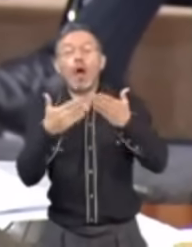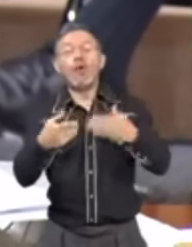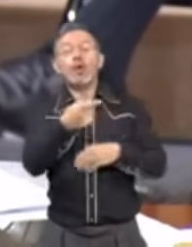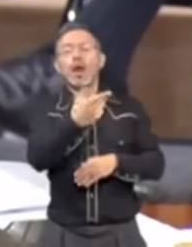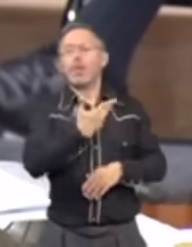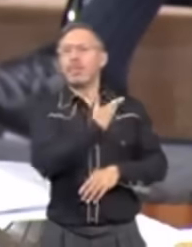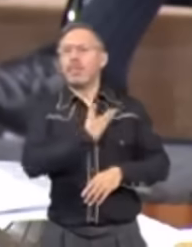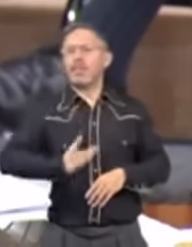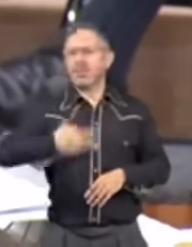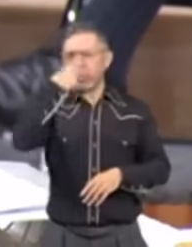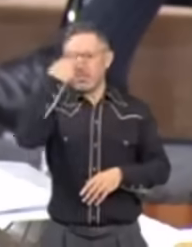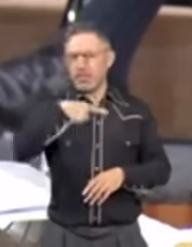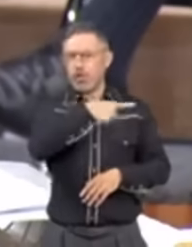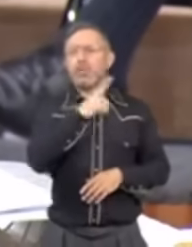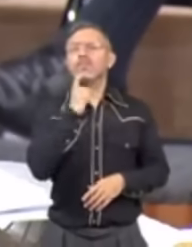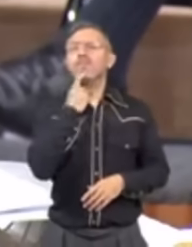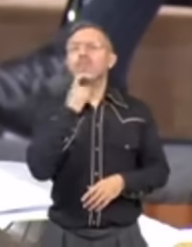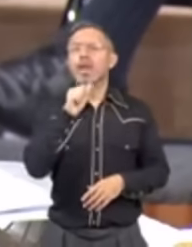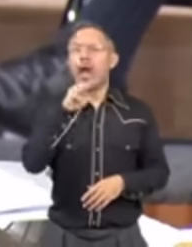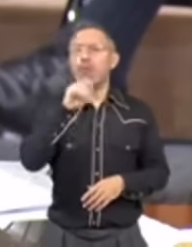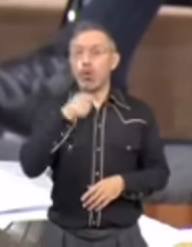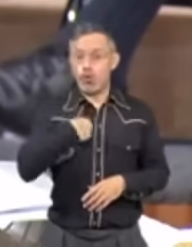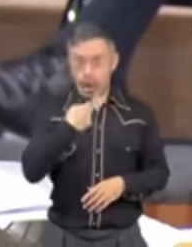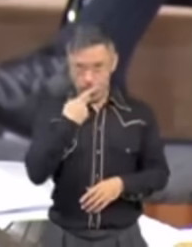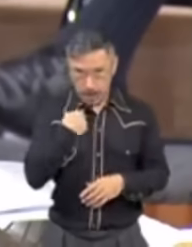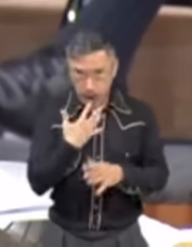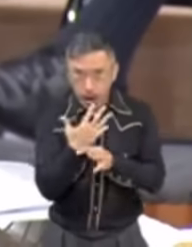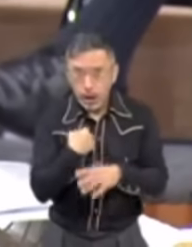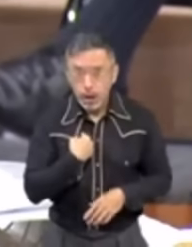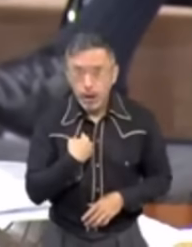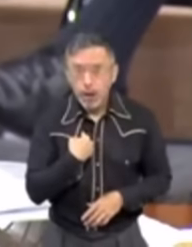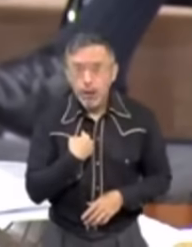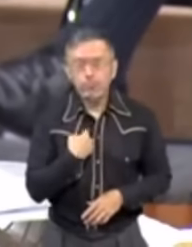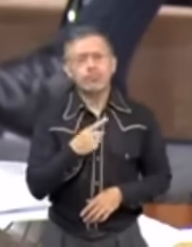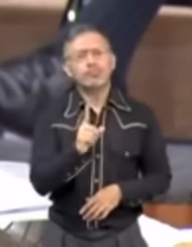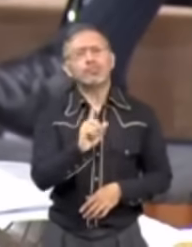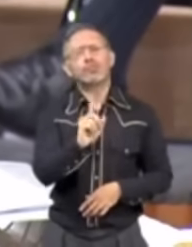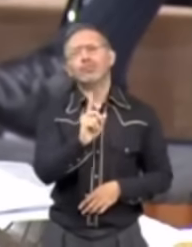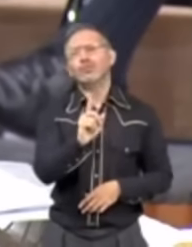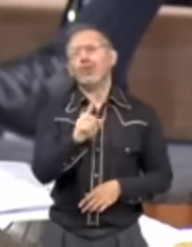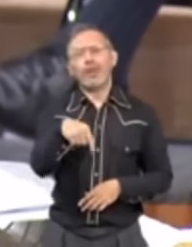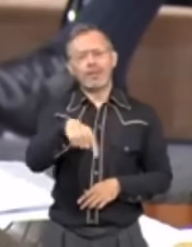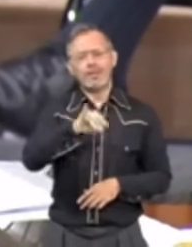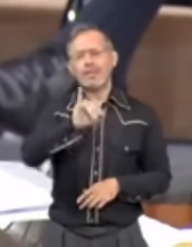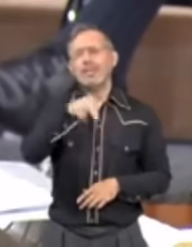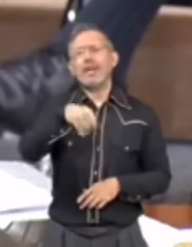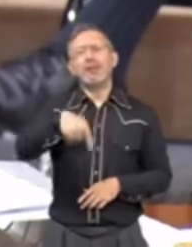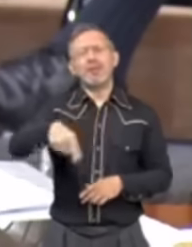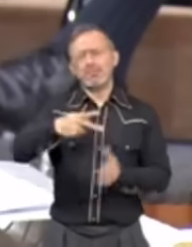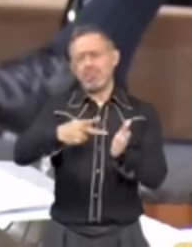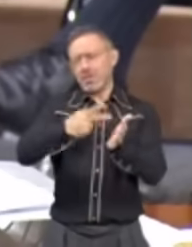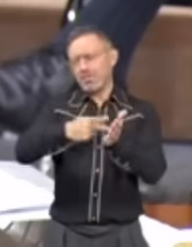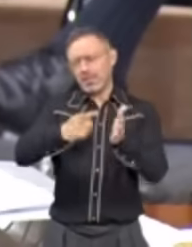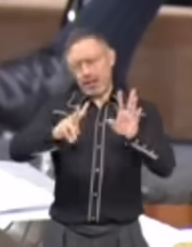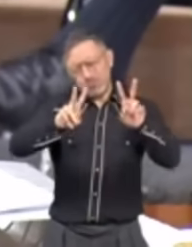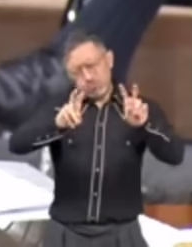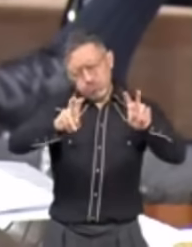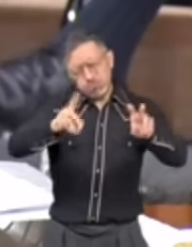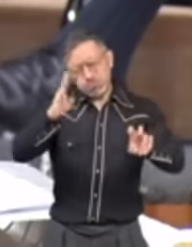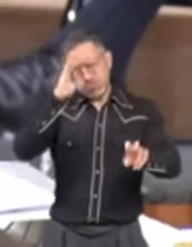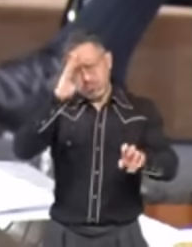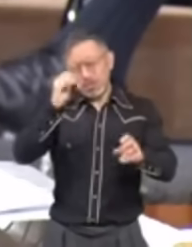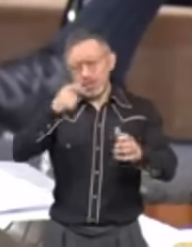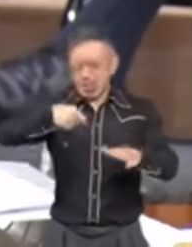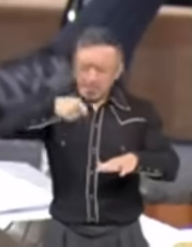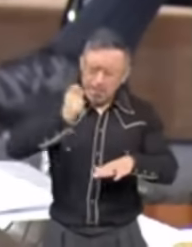Manuel López Obrador, y no lo digo yo, lo dicen decenas de resoluciones de este órgano y decenas de